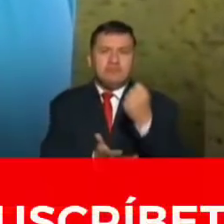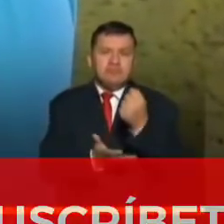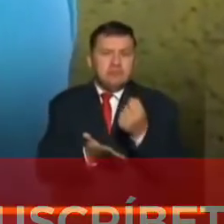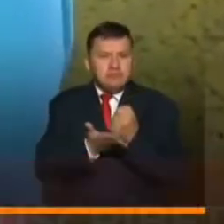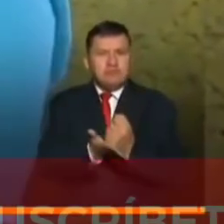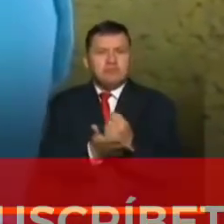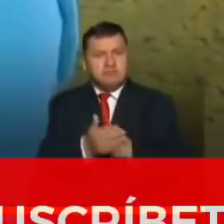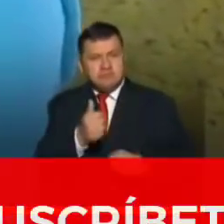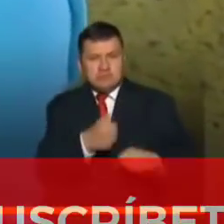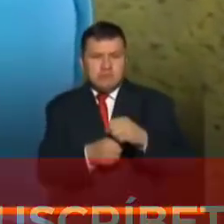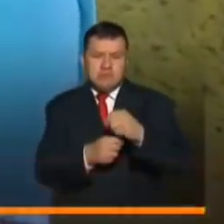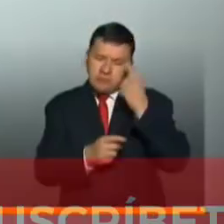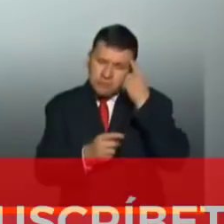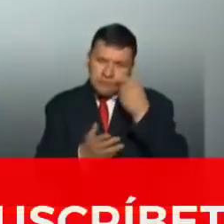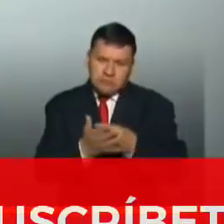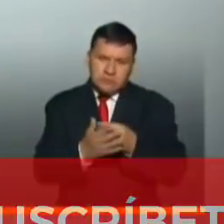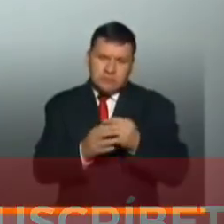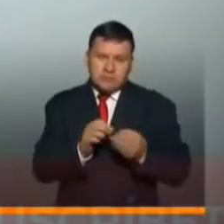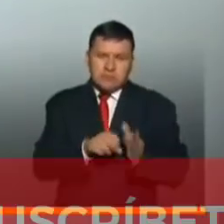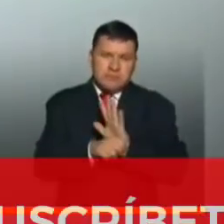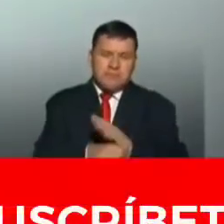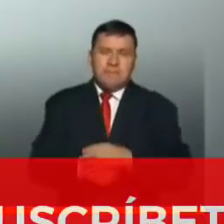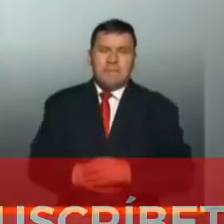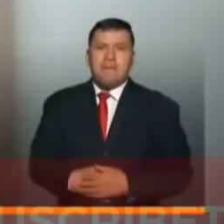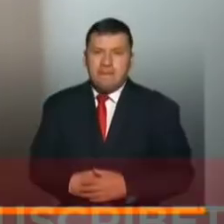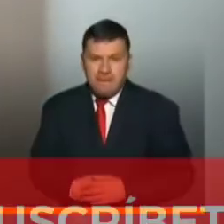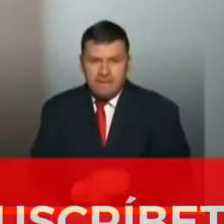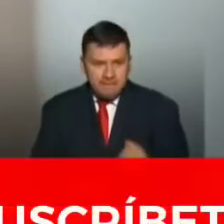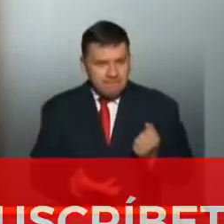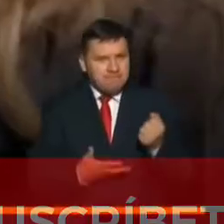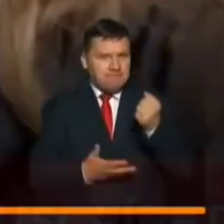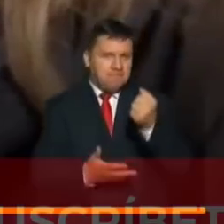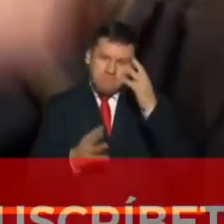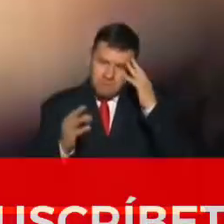a sobrellevar los efectos de esta pandemia. La